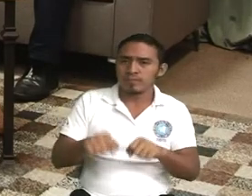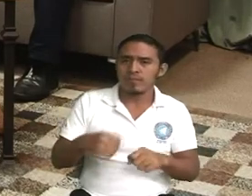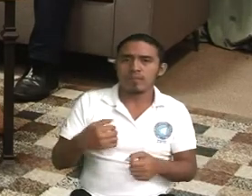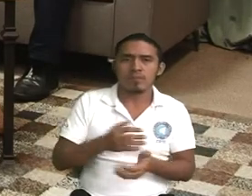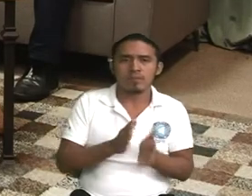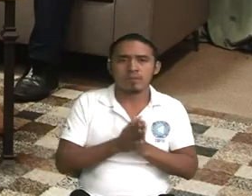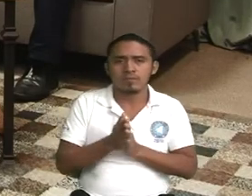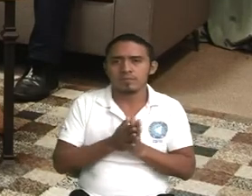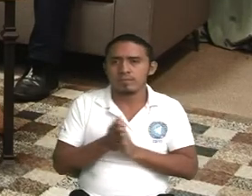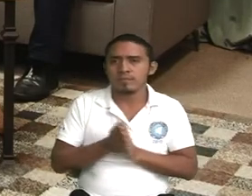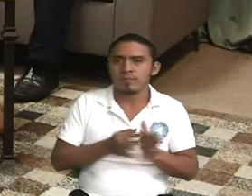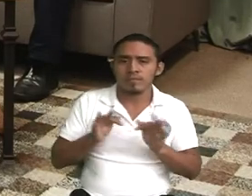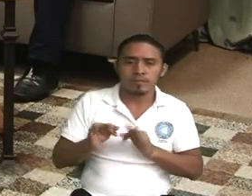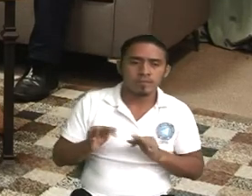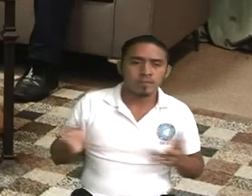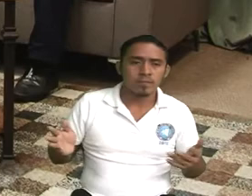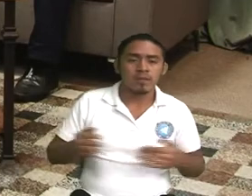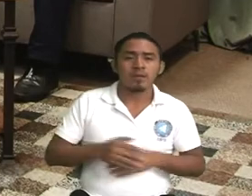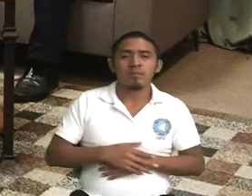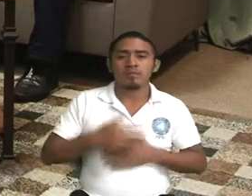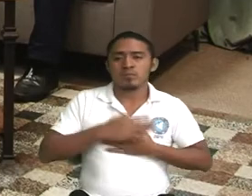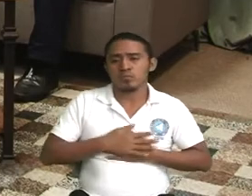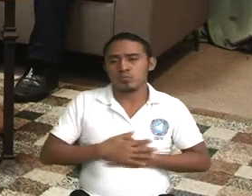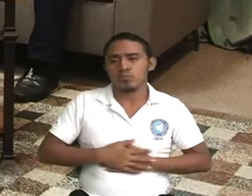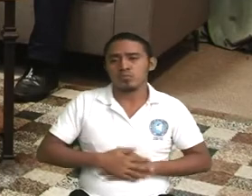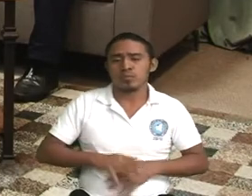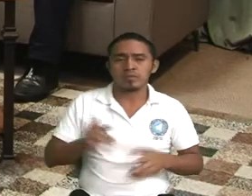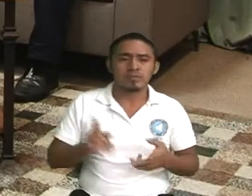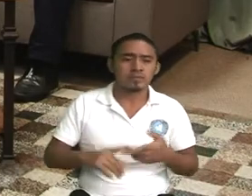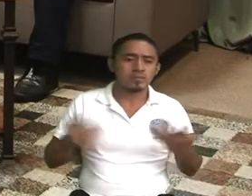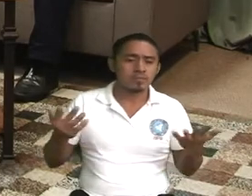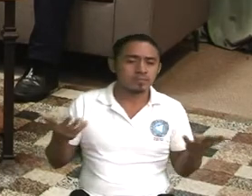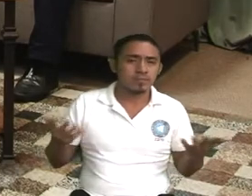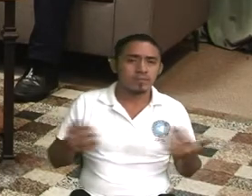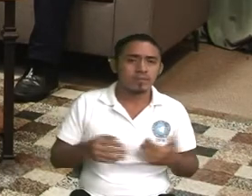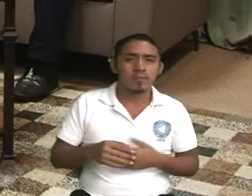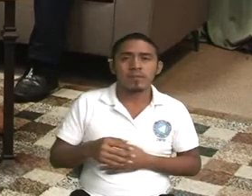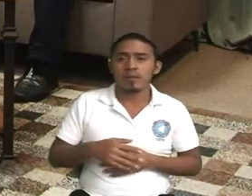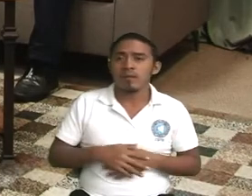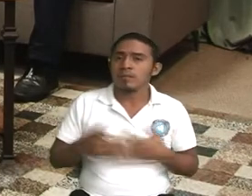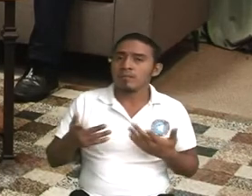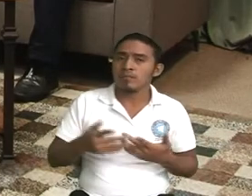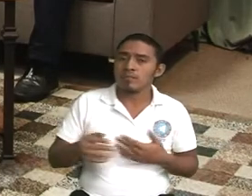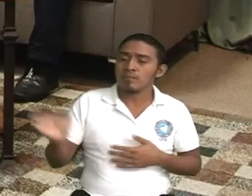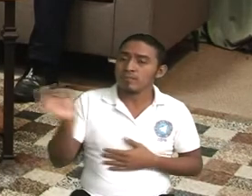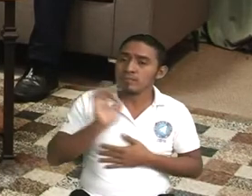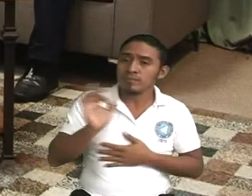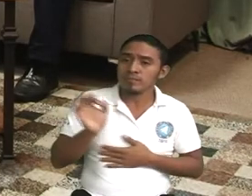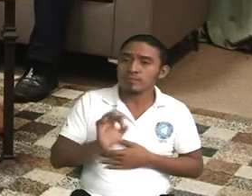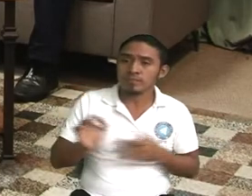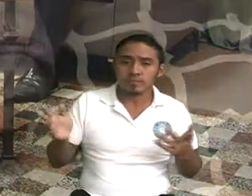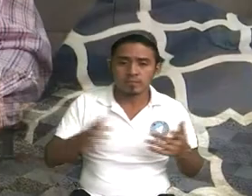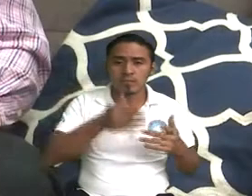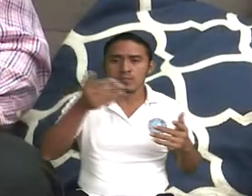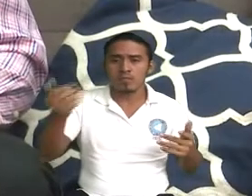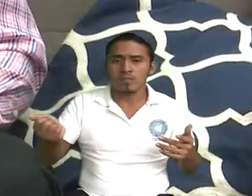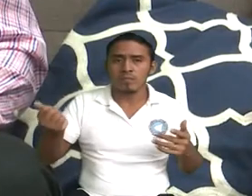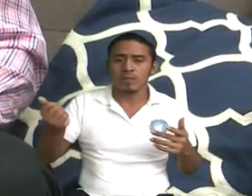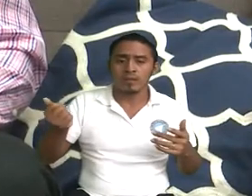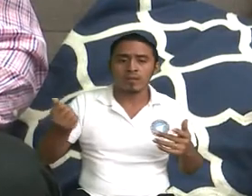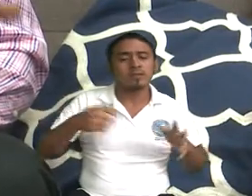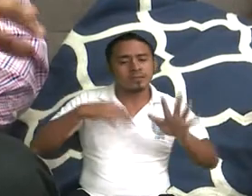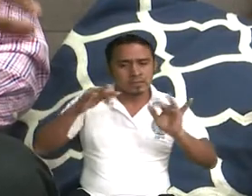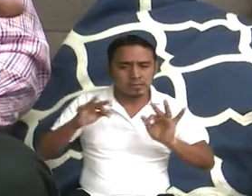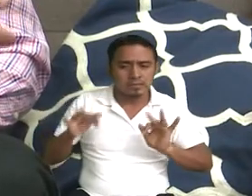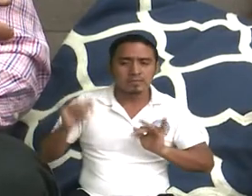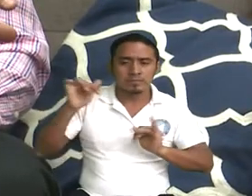todas y todos, dentro de un espacio de paz, de tranquilidad, regocijarnos. En ese sentido, ¿qué otras instituciones? Entendemos que las que